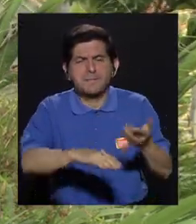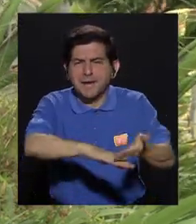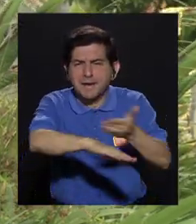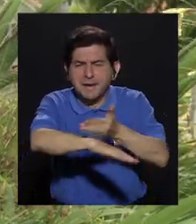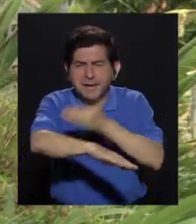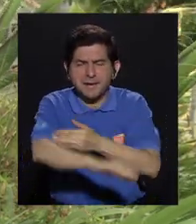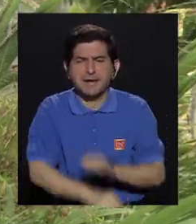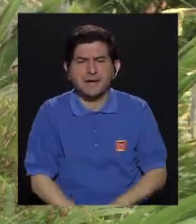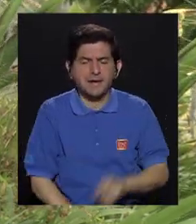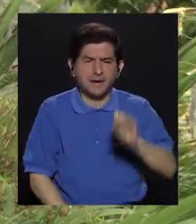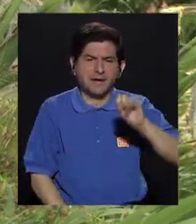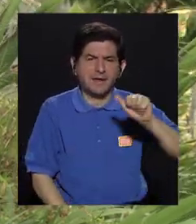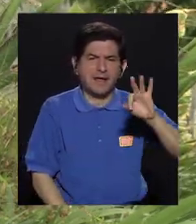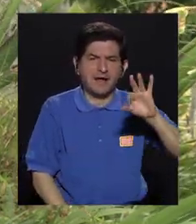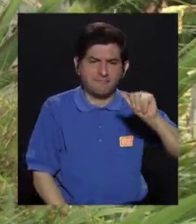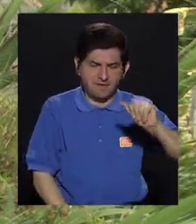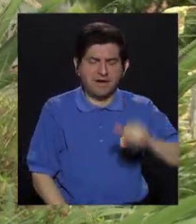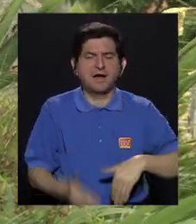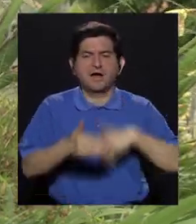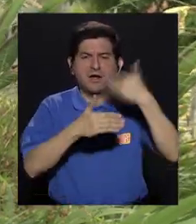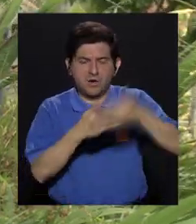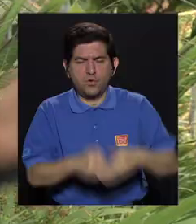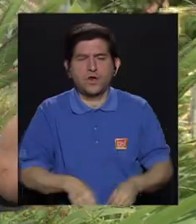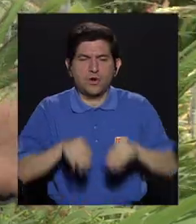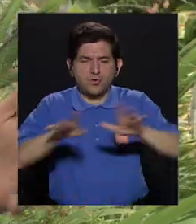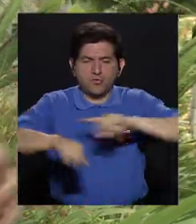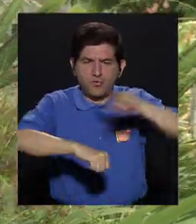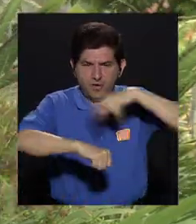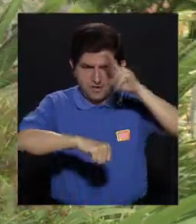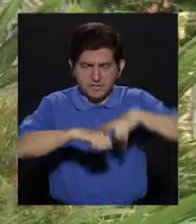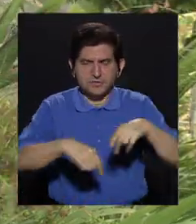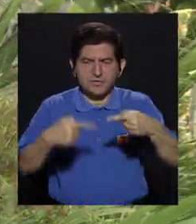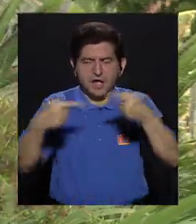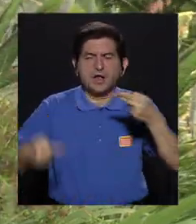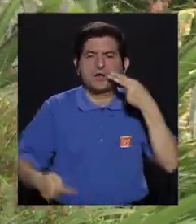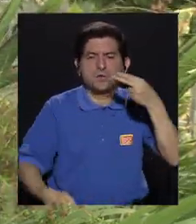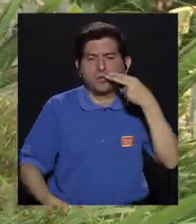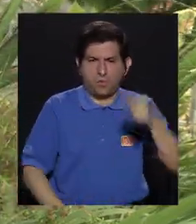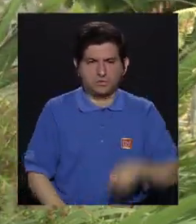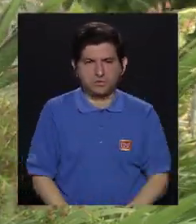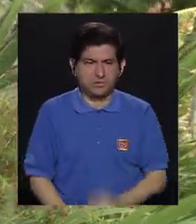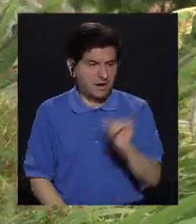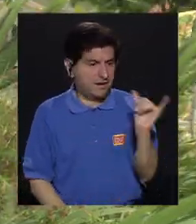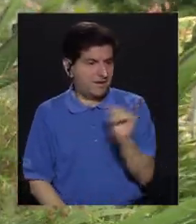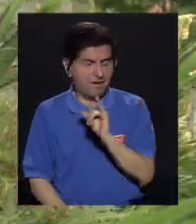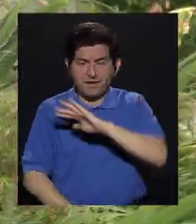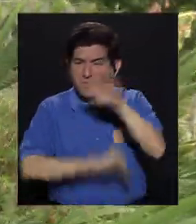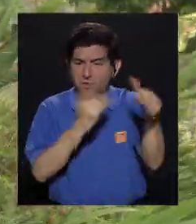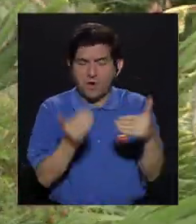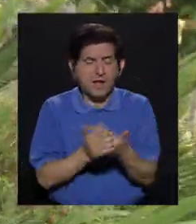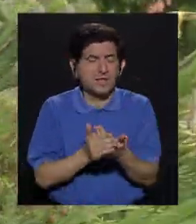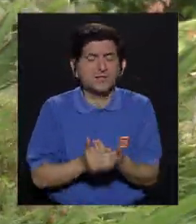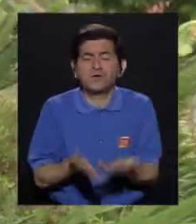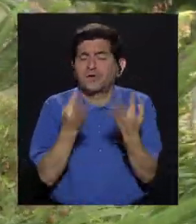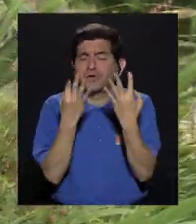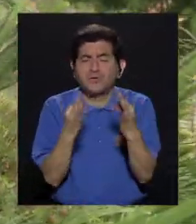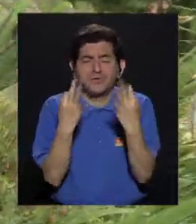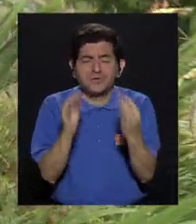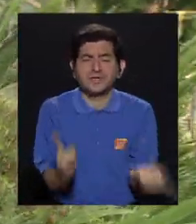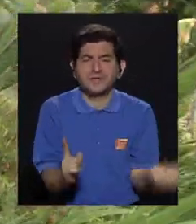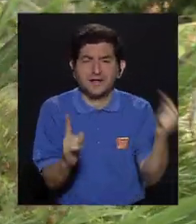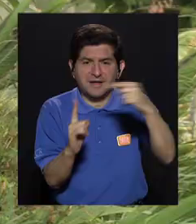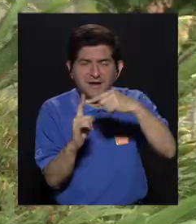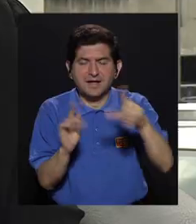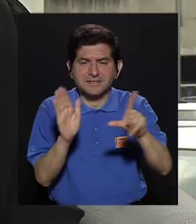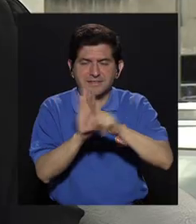Primero el IAFA, ¿no?, en su momento, después la Red Nacional Antitabaco hizo todo lo que estuvo a su alcance